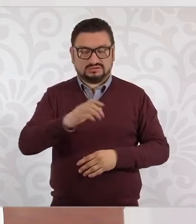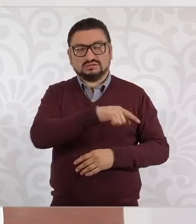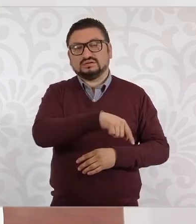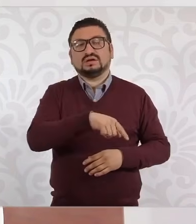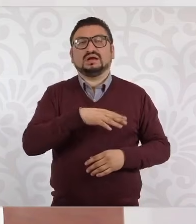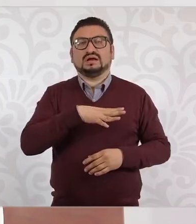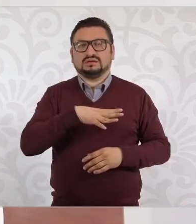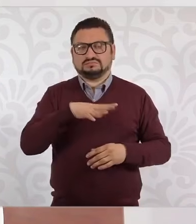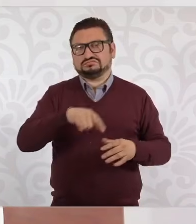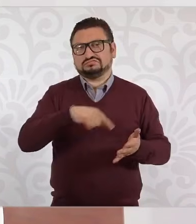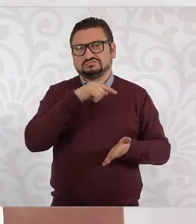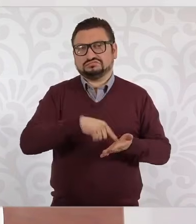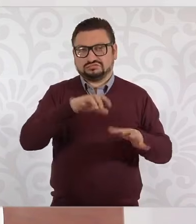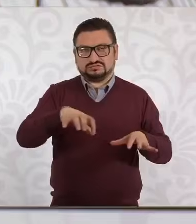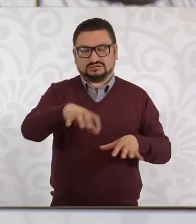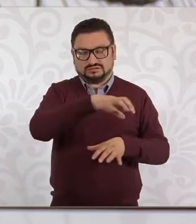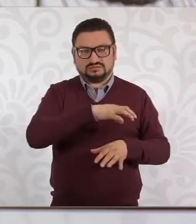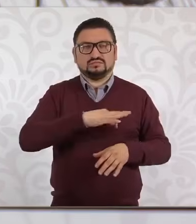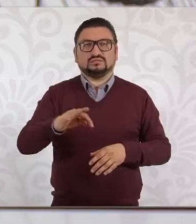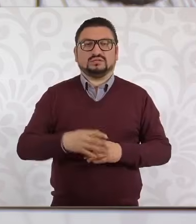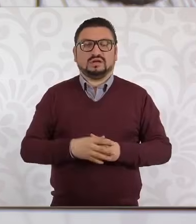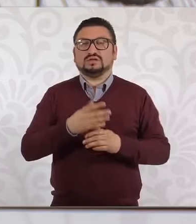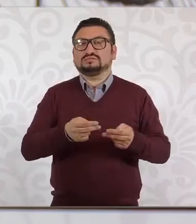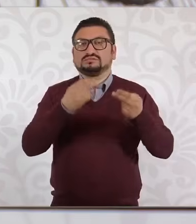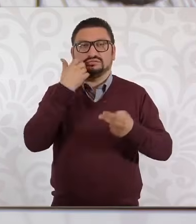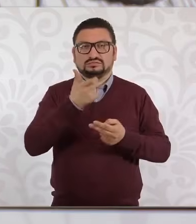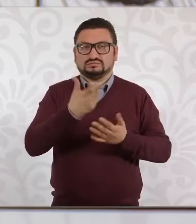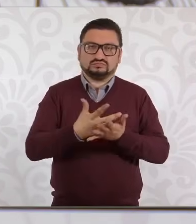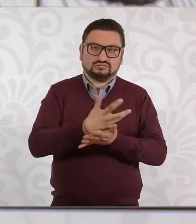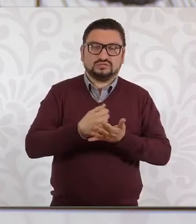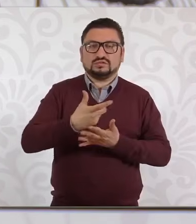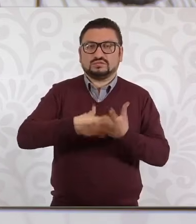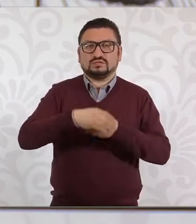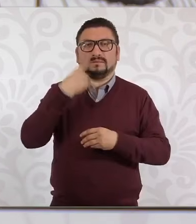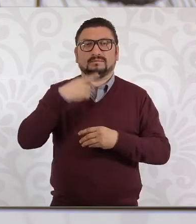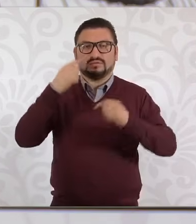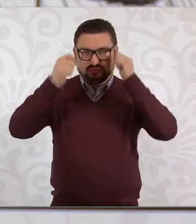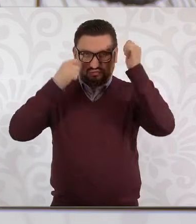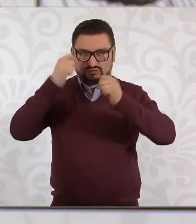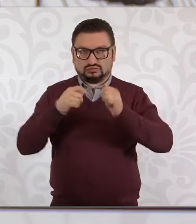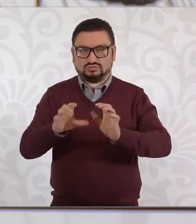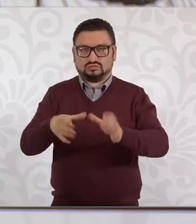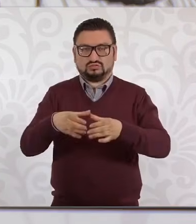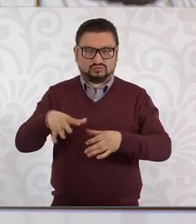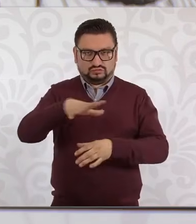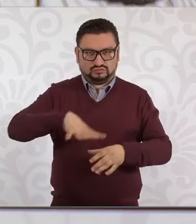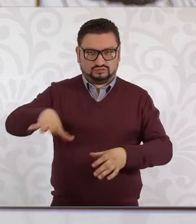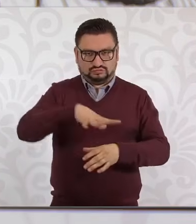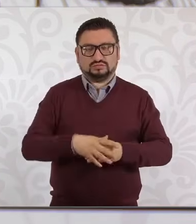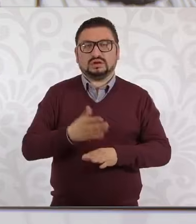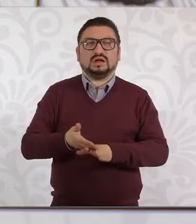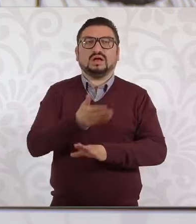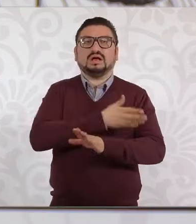y que se busca comercializar, pero ese recurso ahora va a ir para el desarrollo del turismo comunitario, a diferencia del pasado